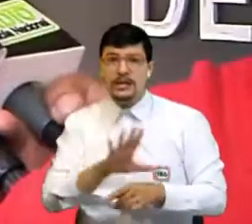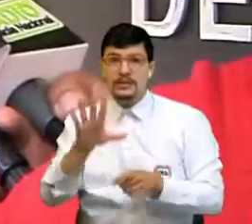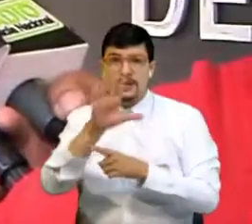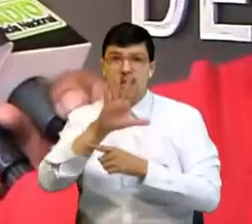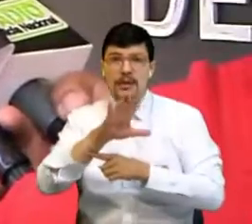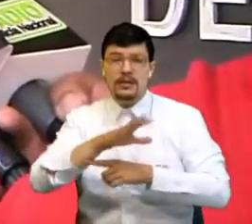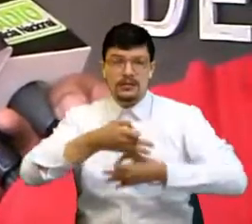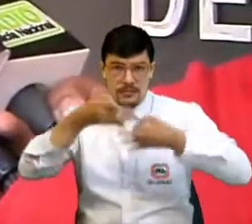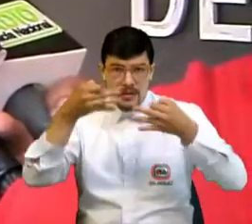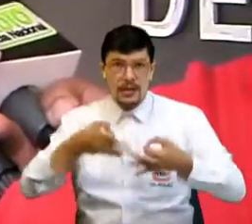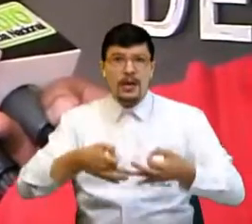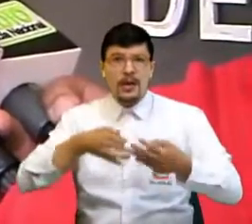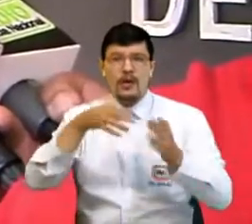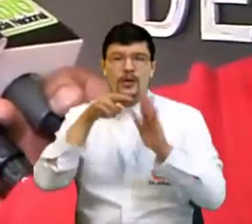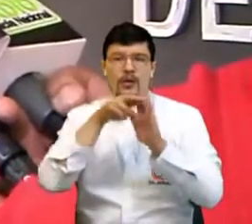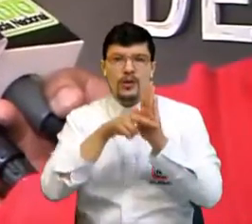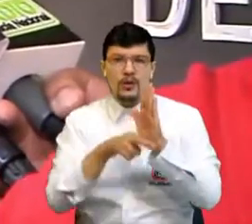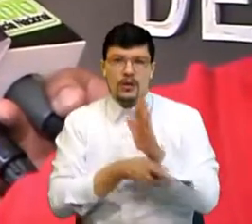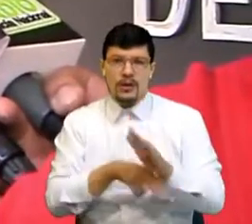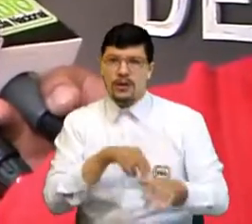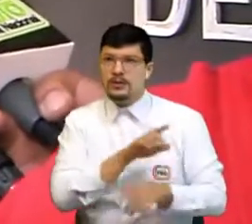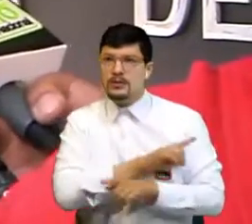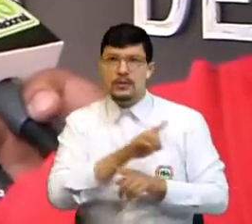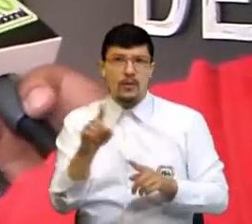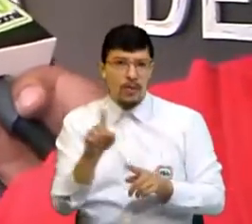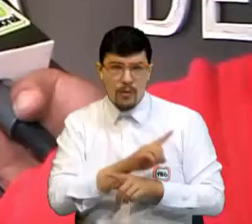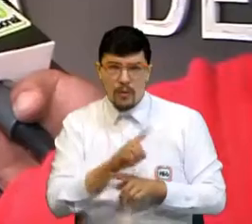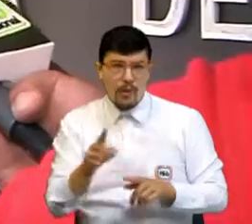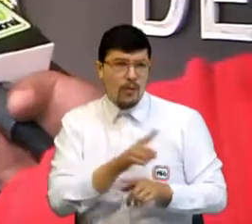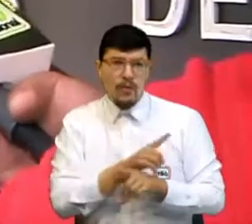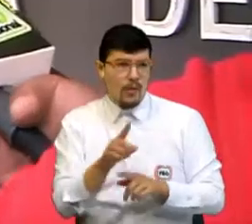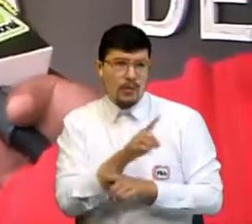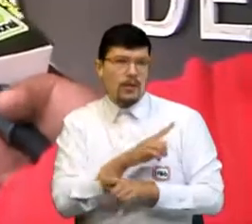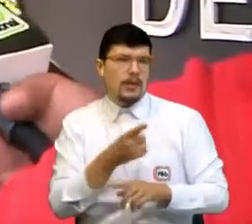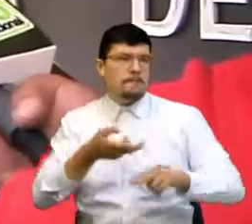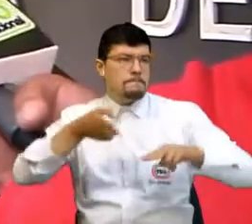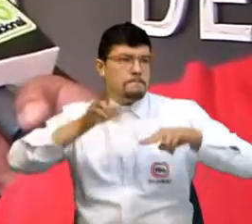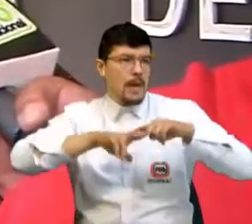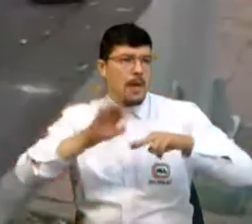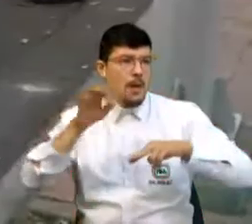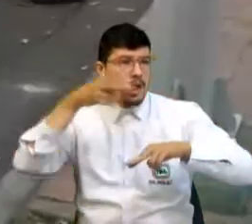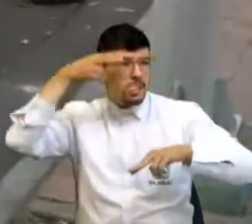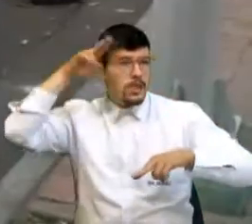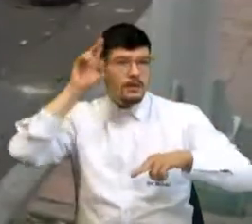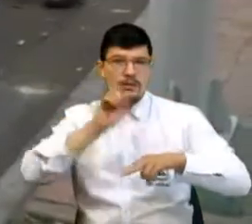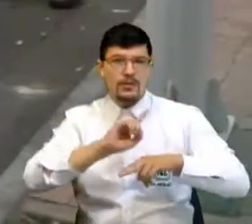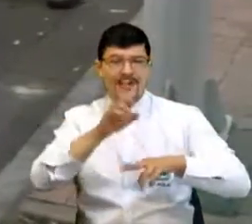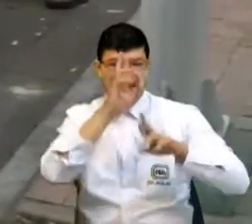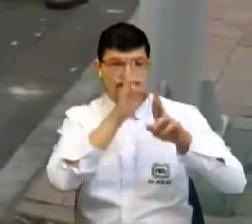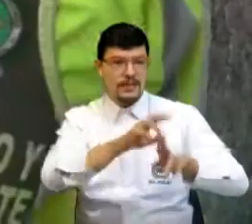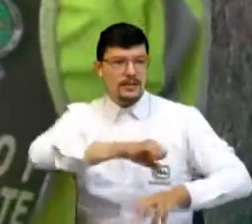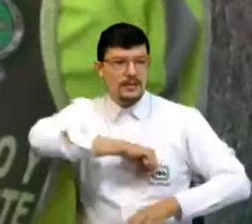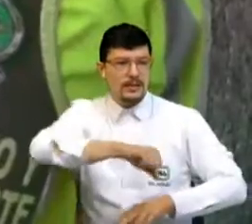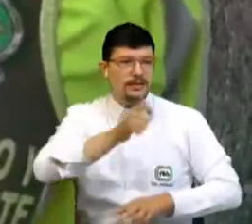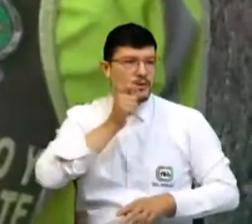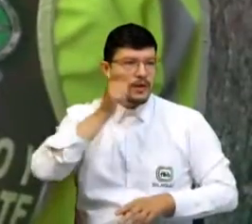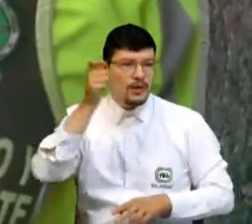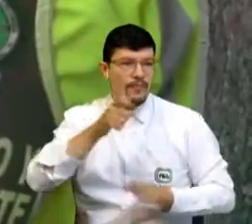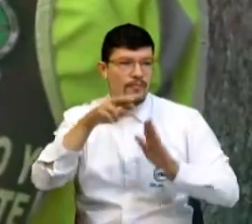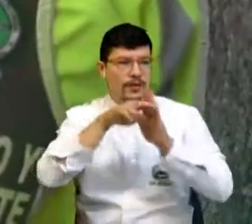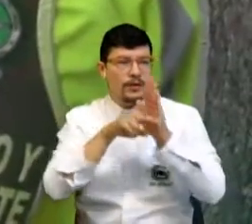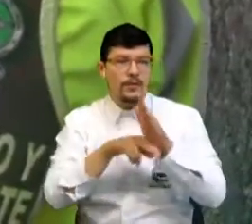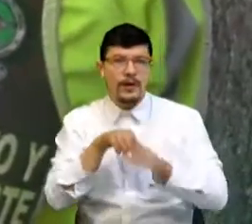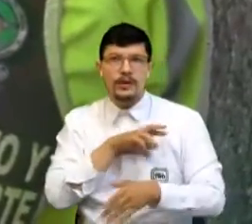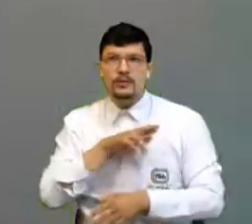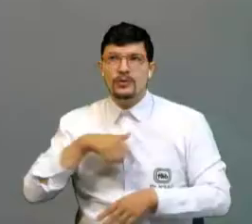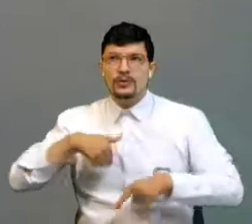cumplir la norma. Aquí no van a sobrepasar la norma, van a hacer respeto total de los derechos humanos y van a cumplir la norma. Aquí no podemos